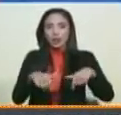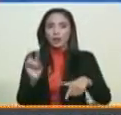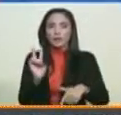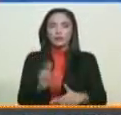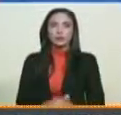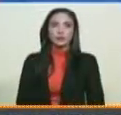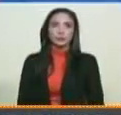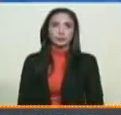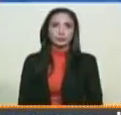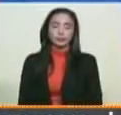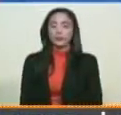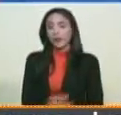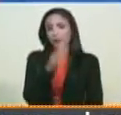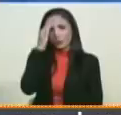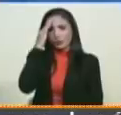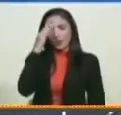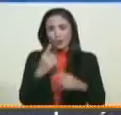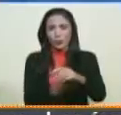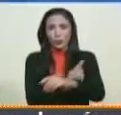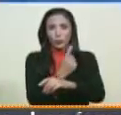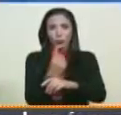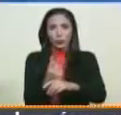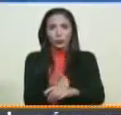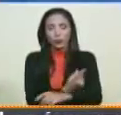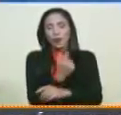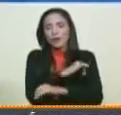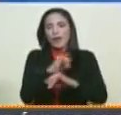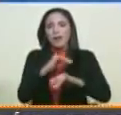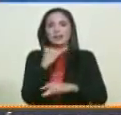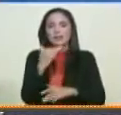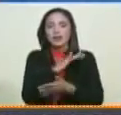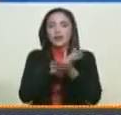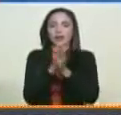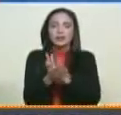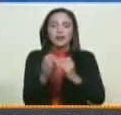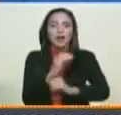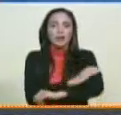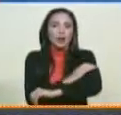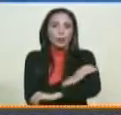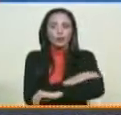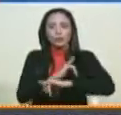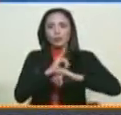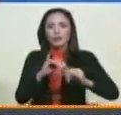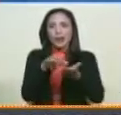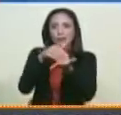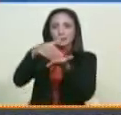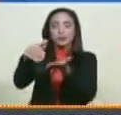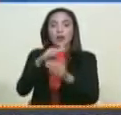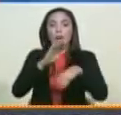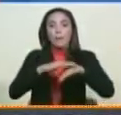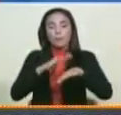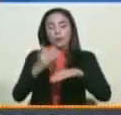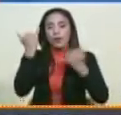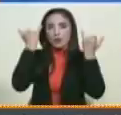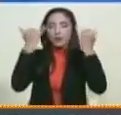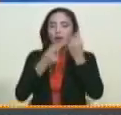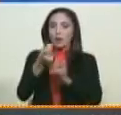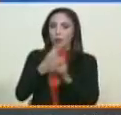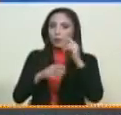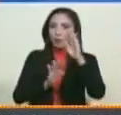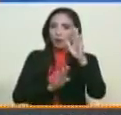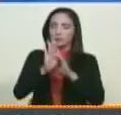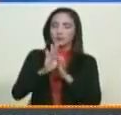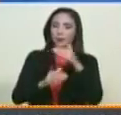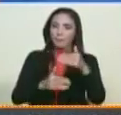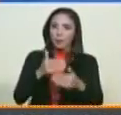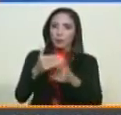Saben que tienen las horas contadas, porque el programa de recuperación económica les está avanzando y les está ganando